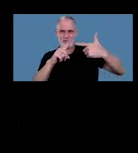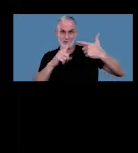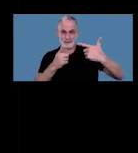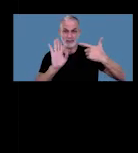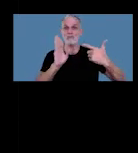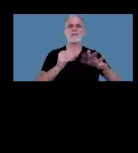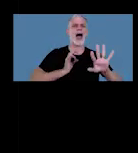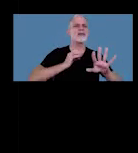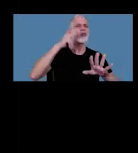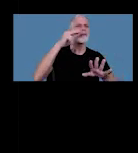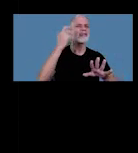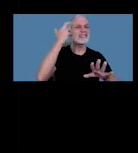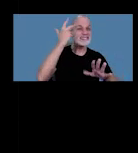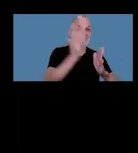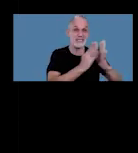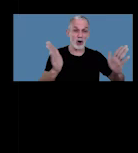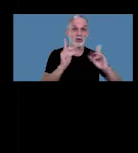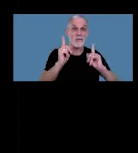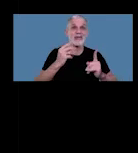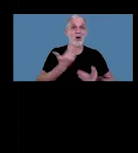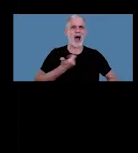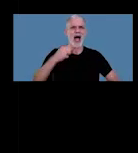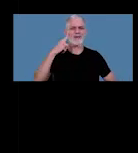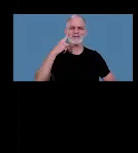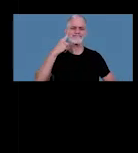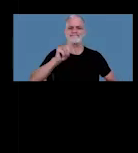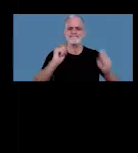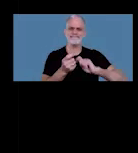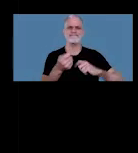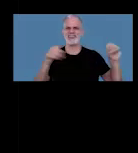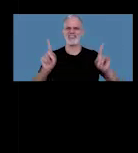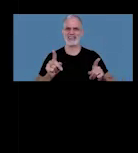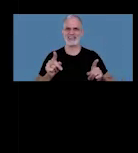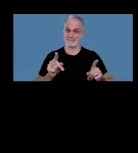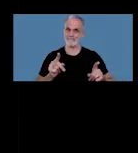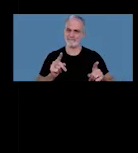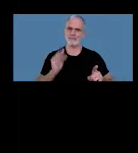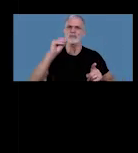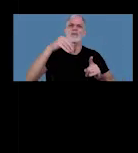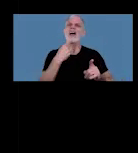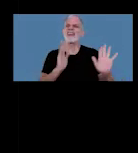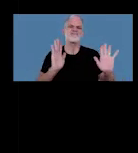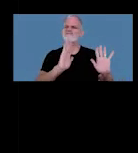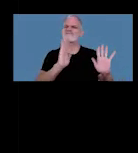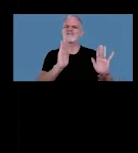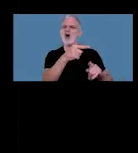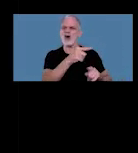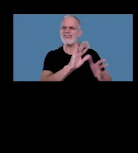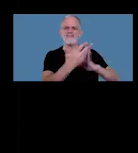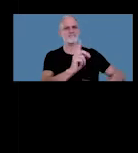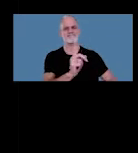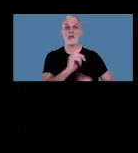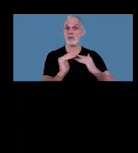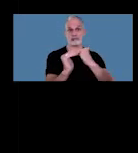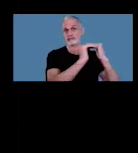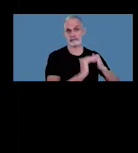el 2018, el mismo fisco cambia el criterio y dice, no, se homogeneiza